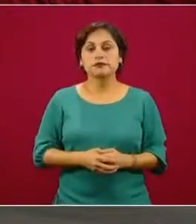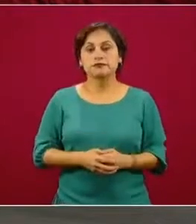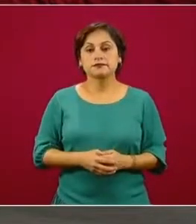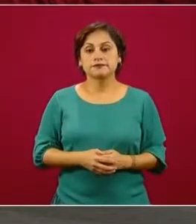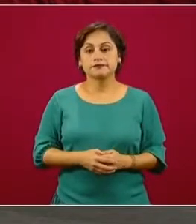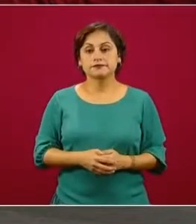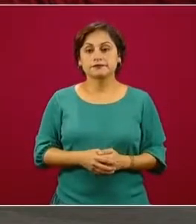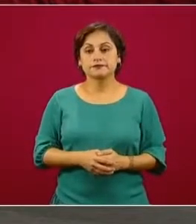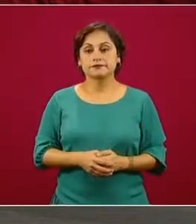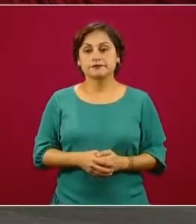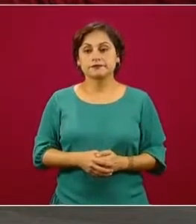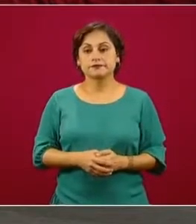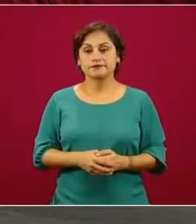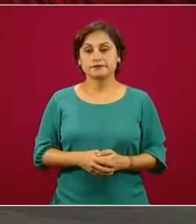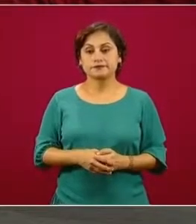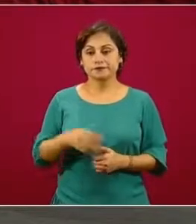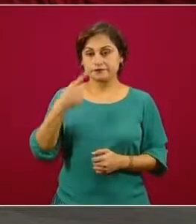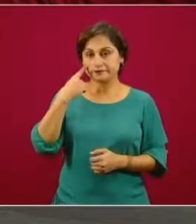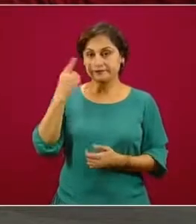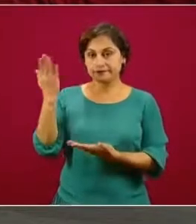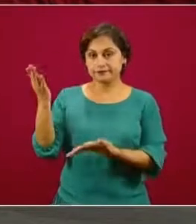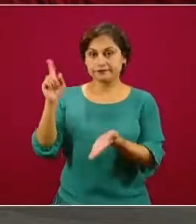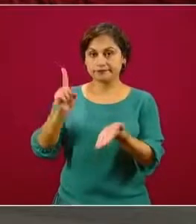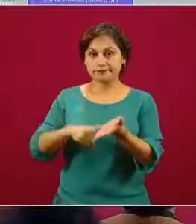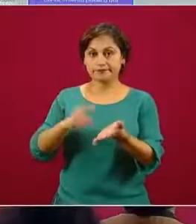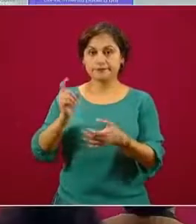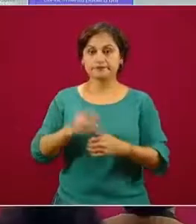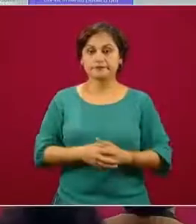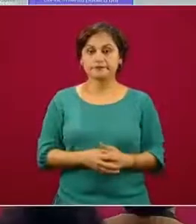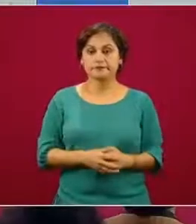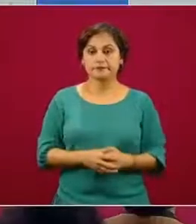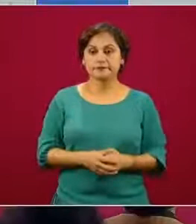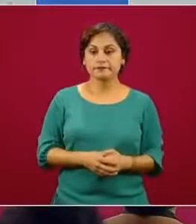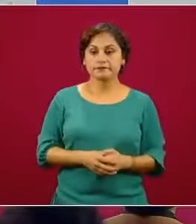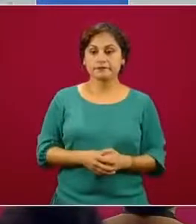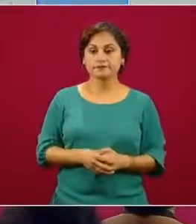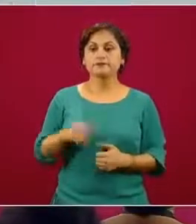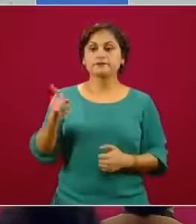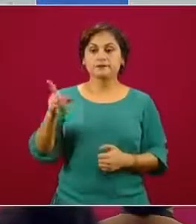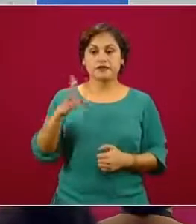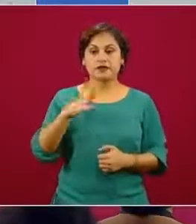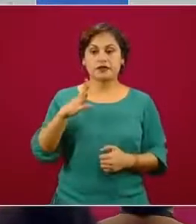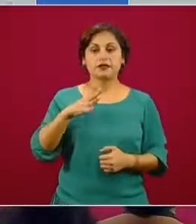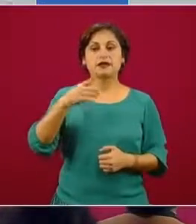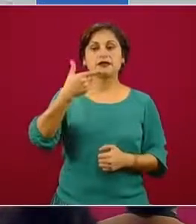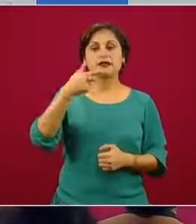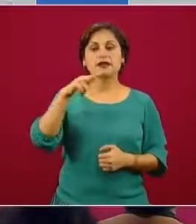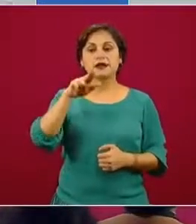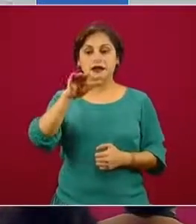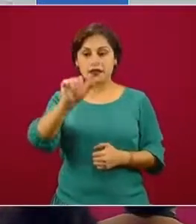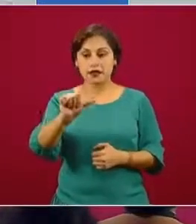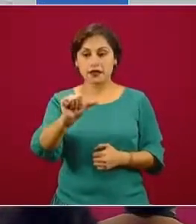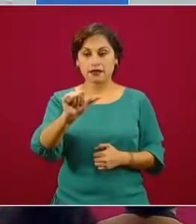la guía de aquí, materiales de consulta, la guía de control, esta exactamente.